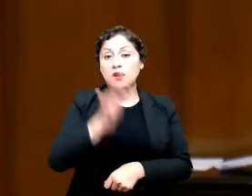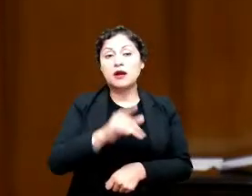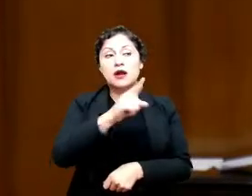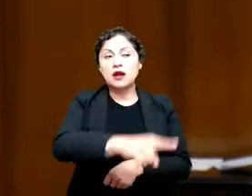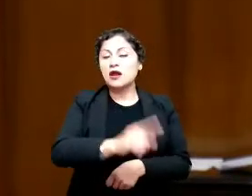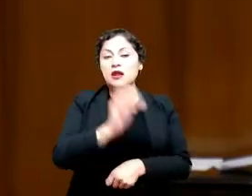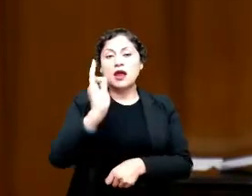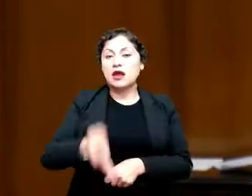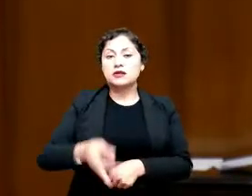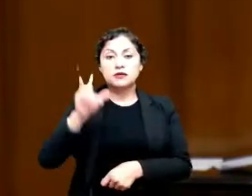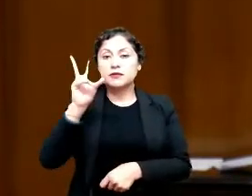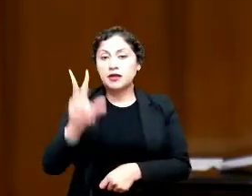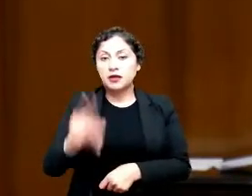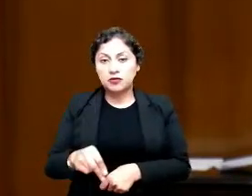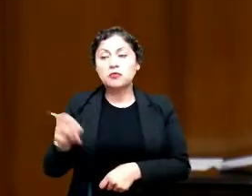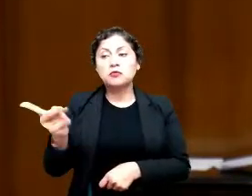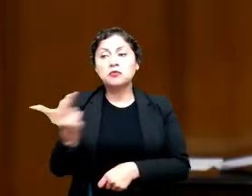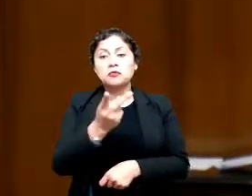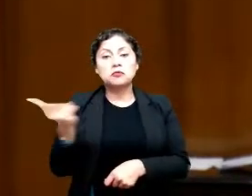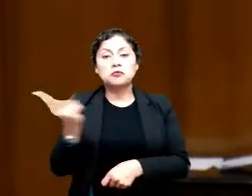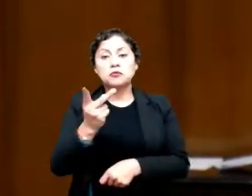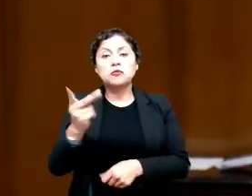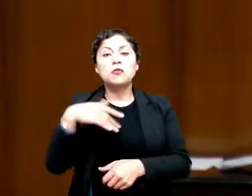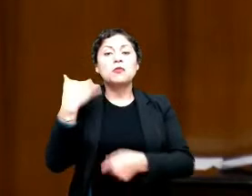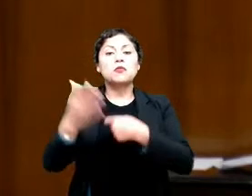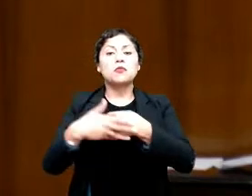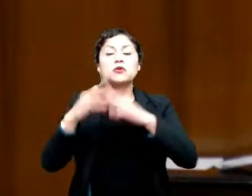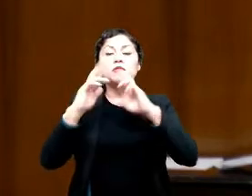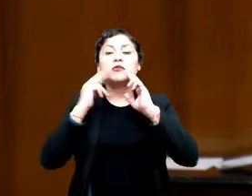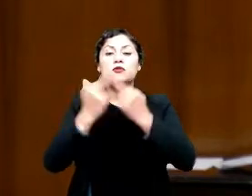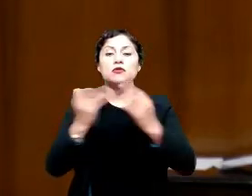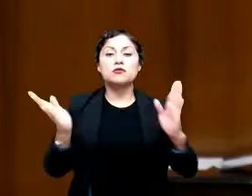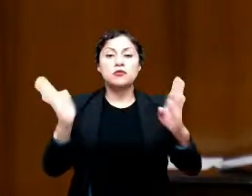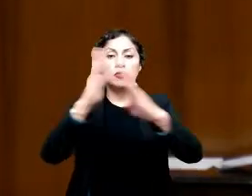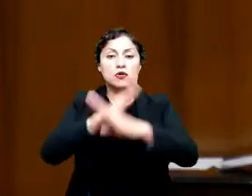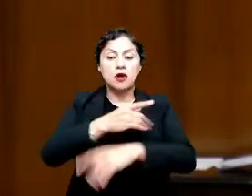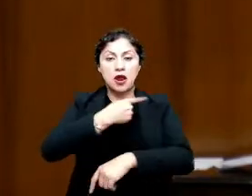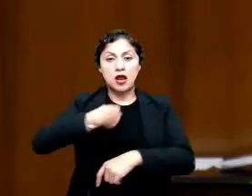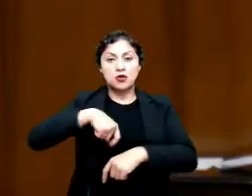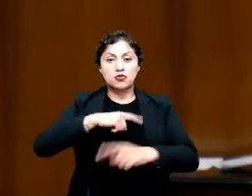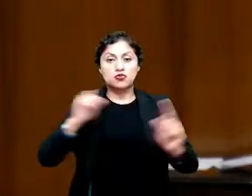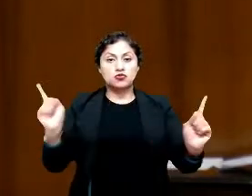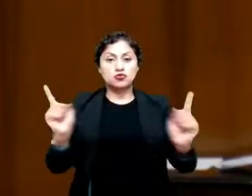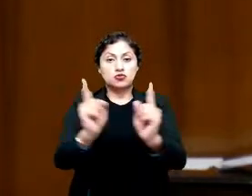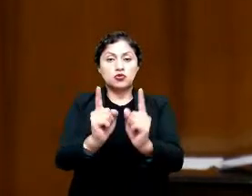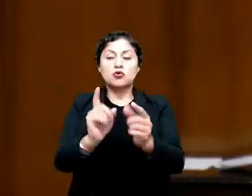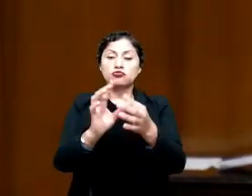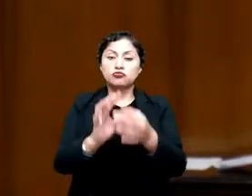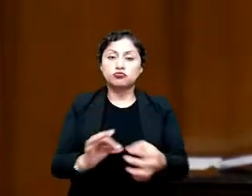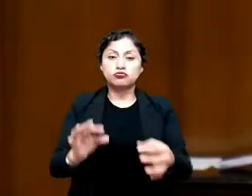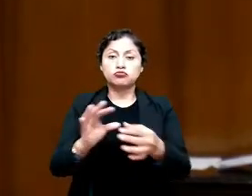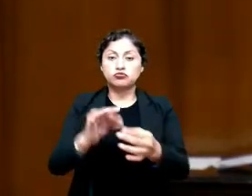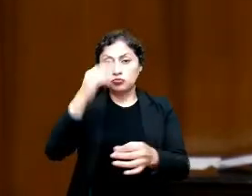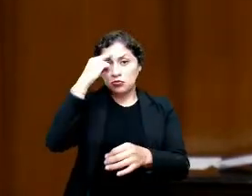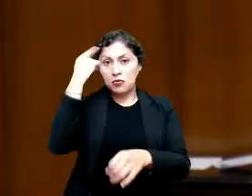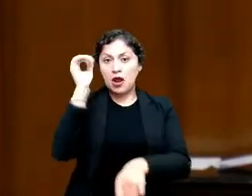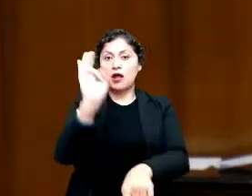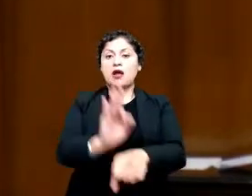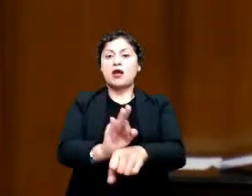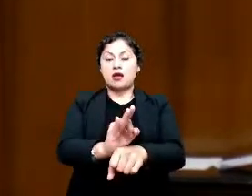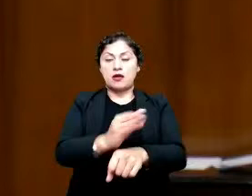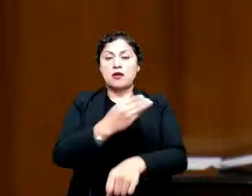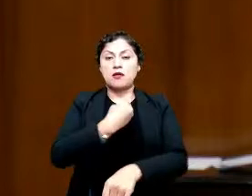permitir, y quedaron de generar una nueva reunión. Nosotros los apoyamos en lo estatal para resguardar el palacio porque